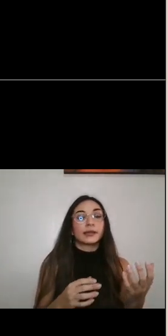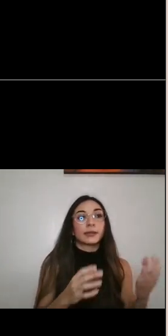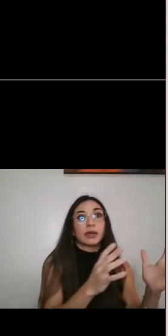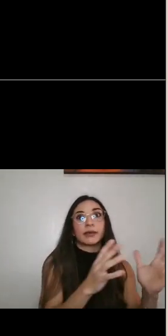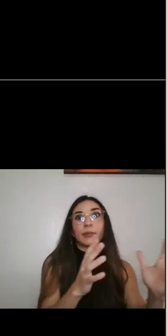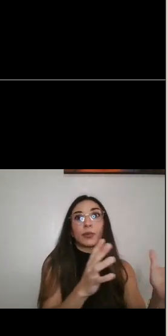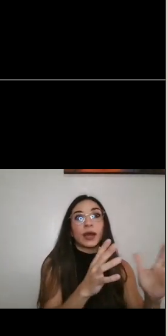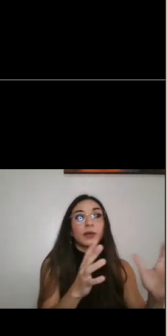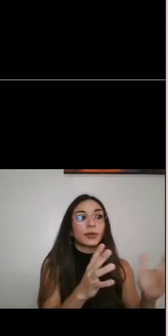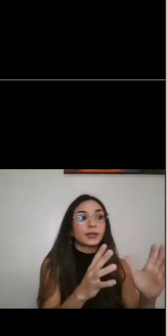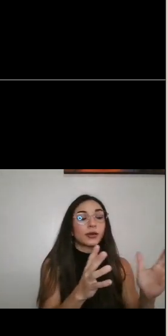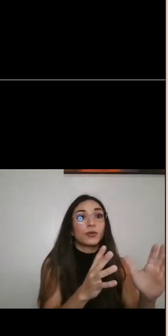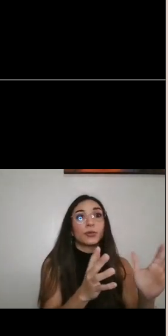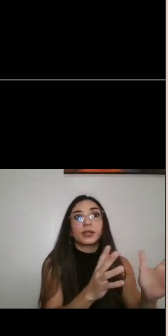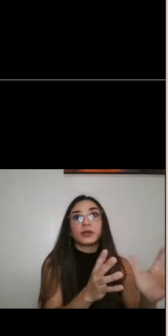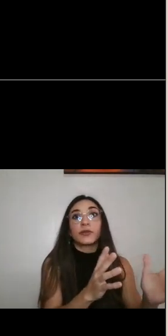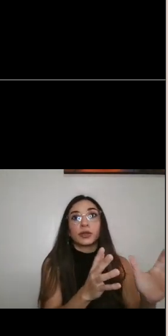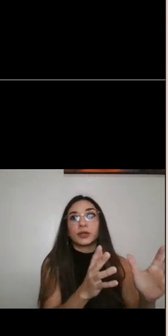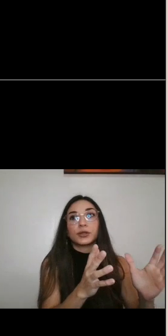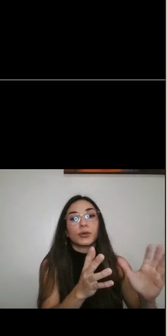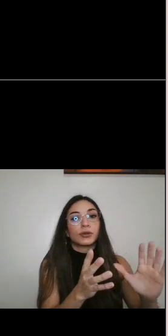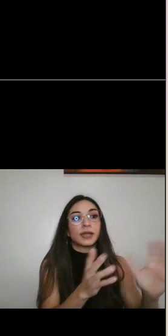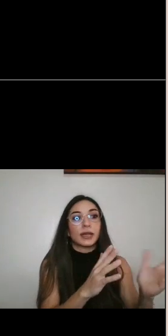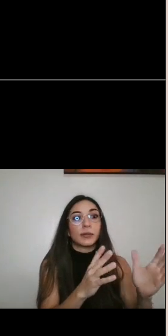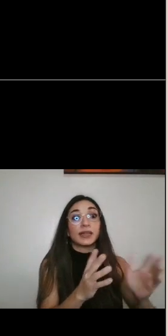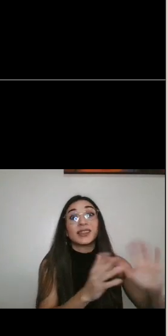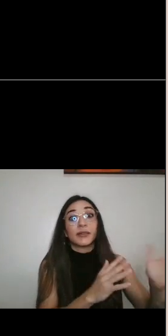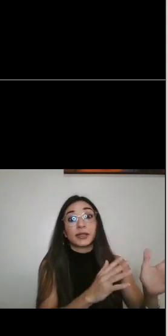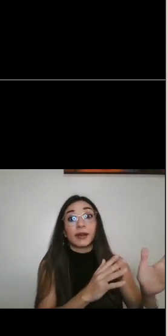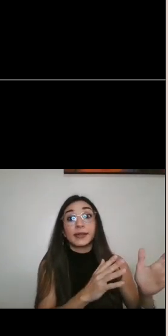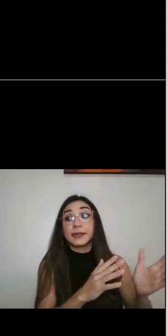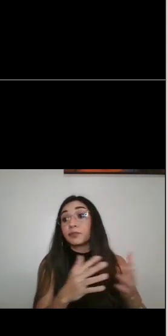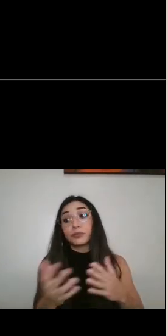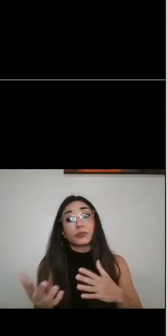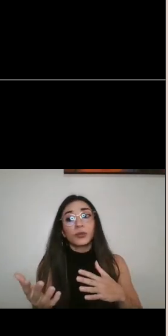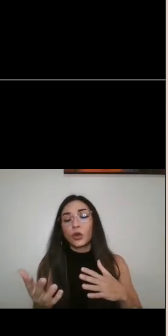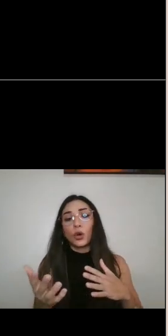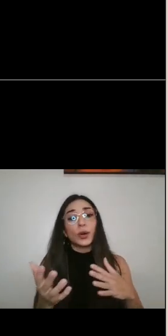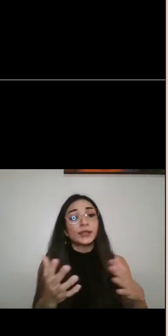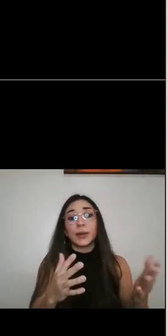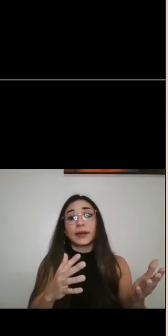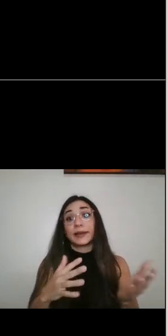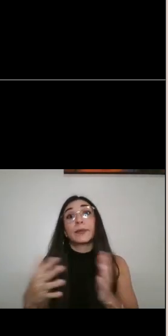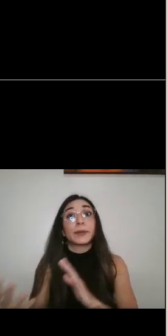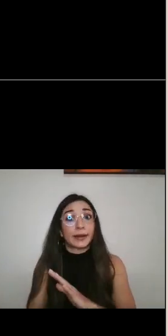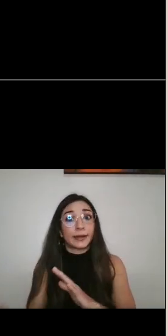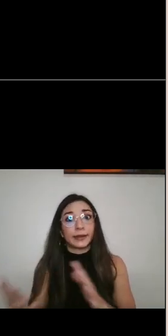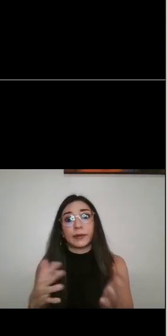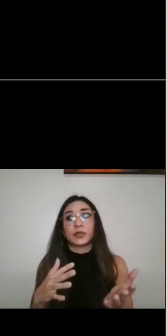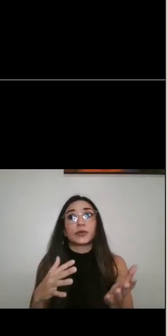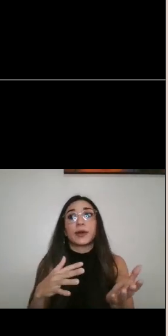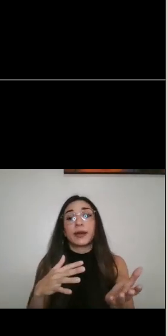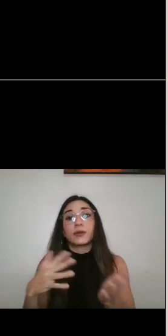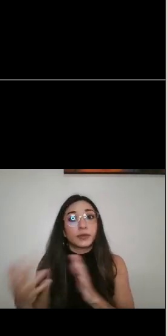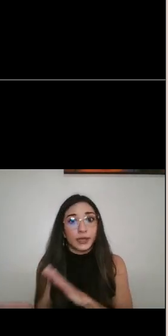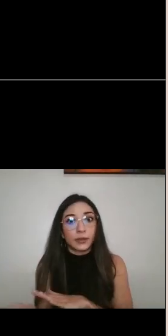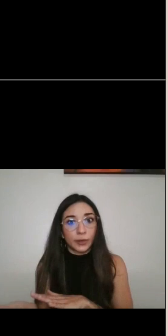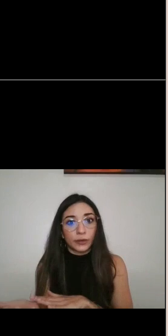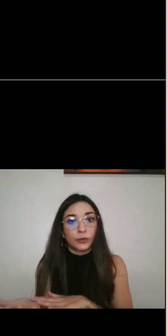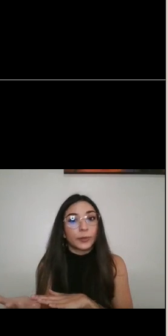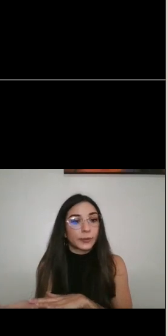que es temporal porque está con un proceso infeccioso y cuando se le elimine se restablece, o es una pérdida permanente, vamos a ocupar hablar de